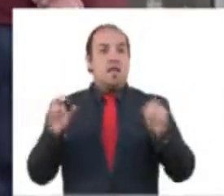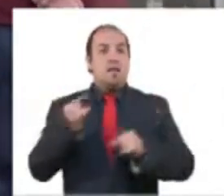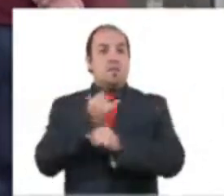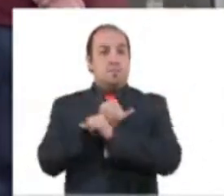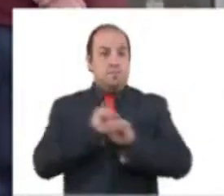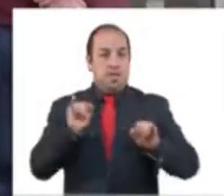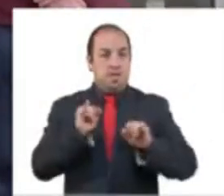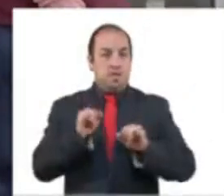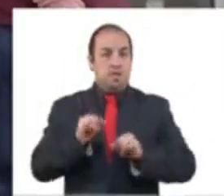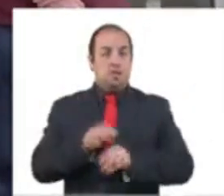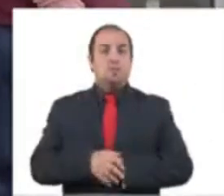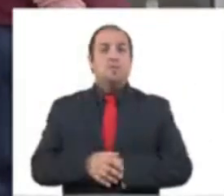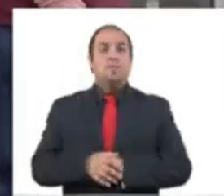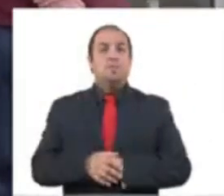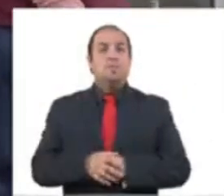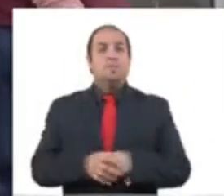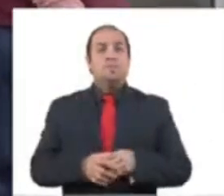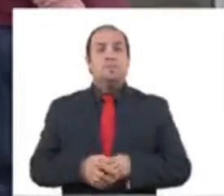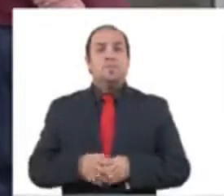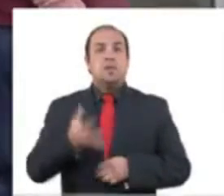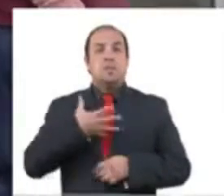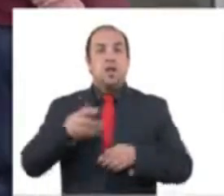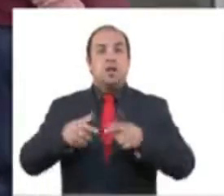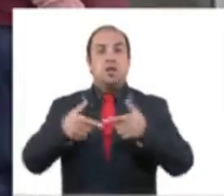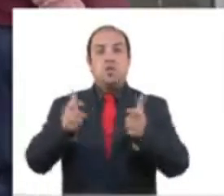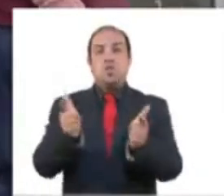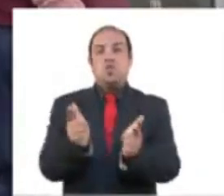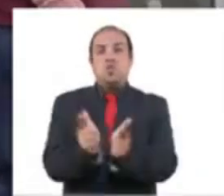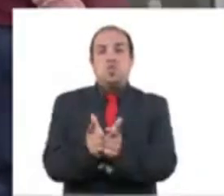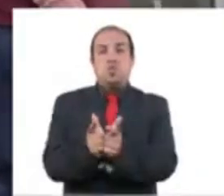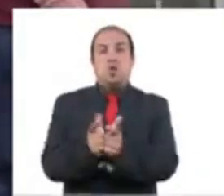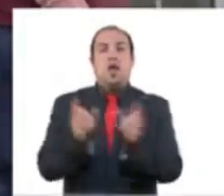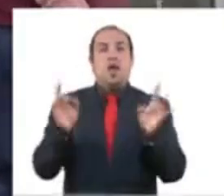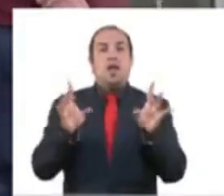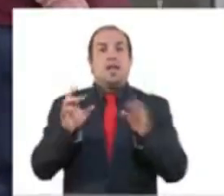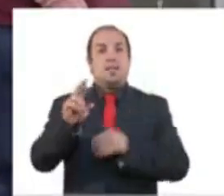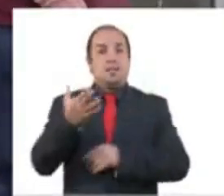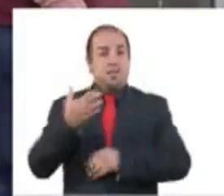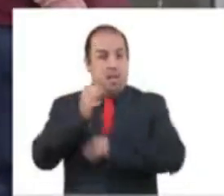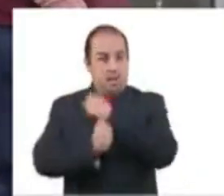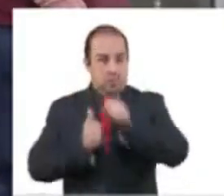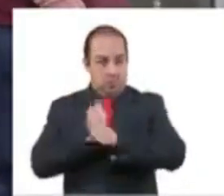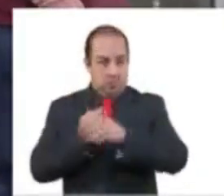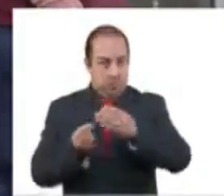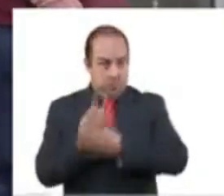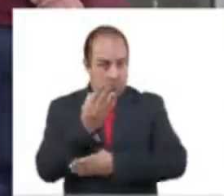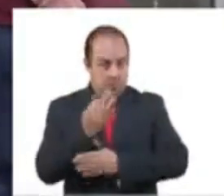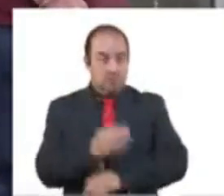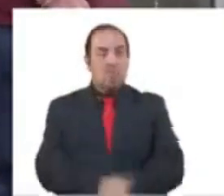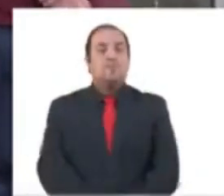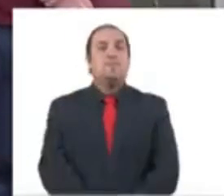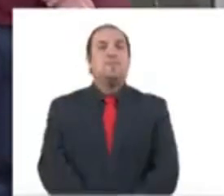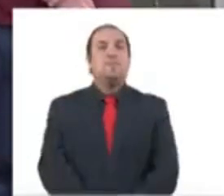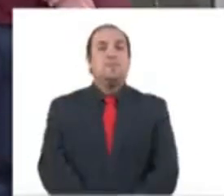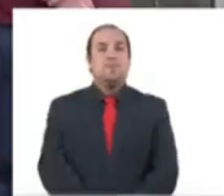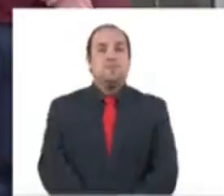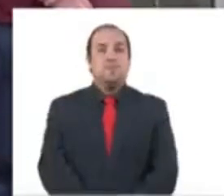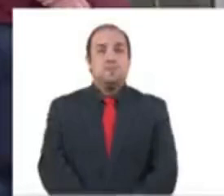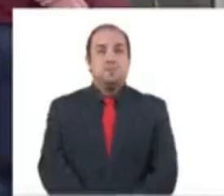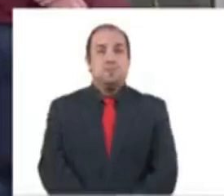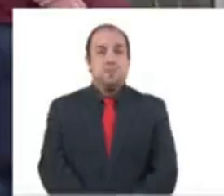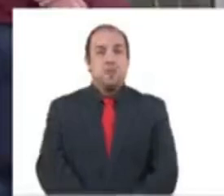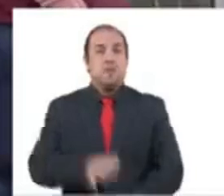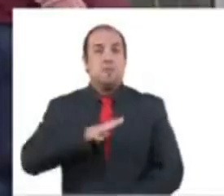poner, Los Ángeles reciben el Año Nuevo. Y va a